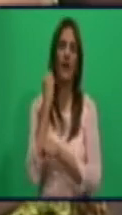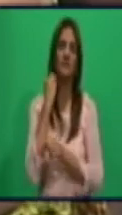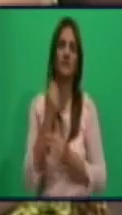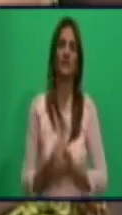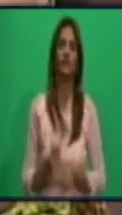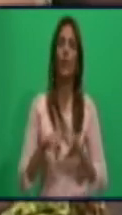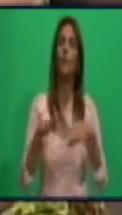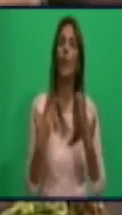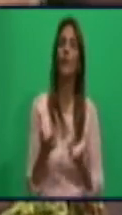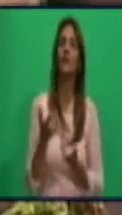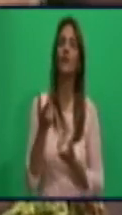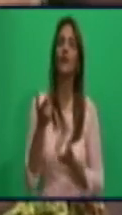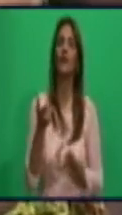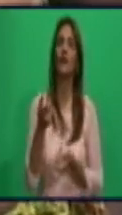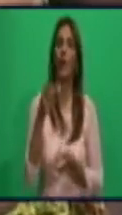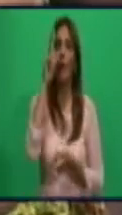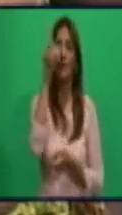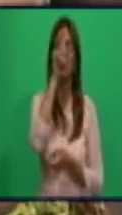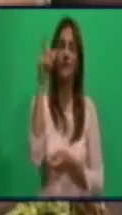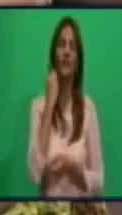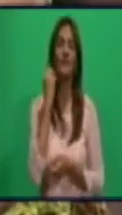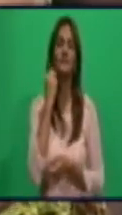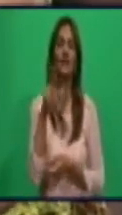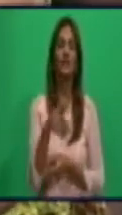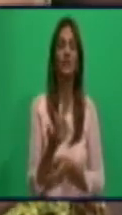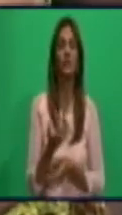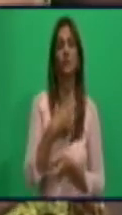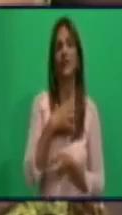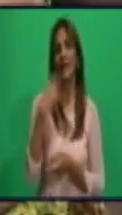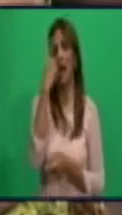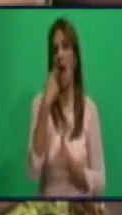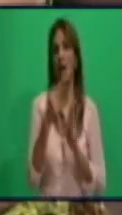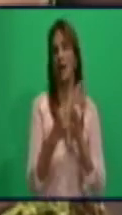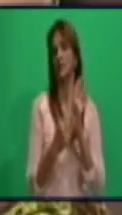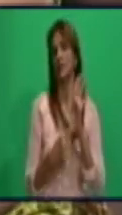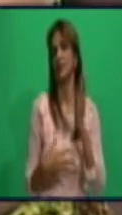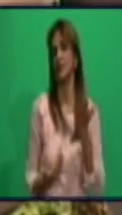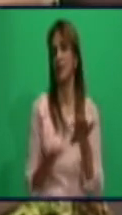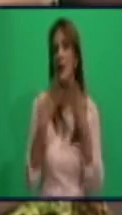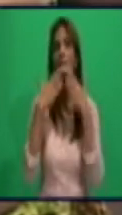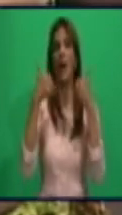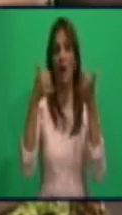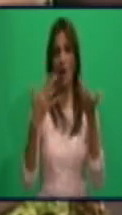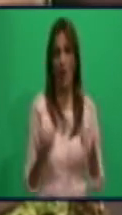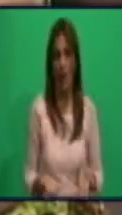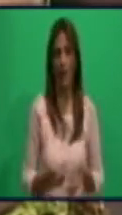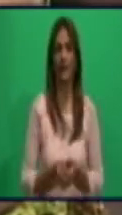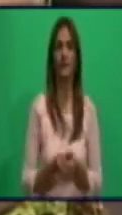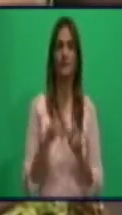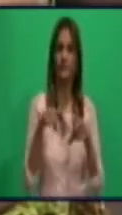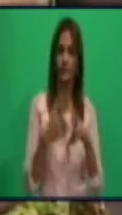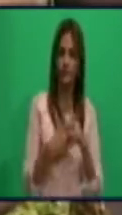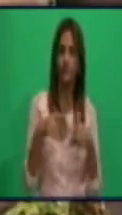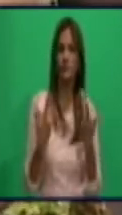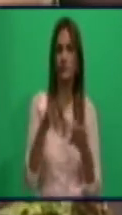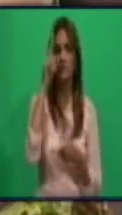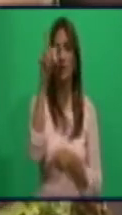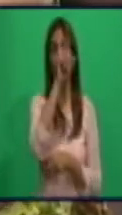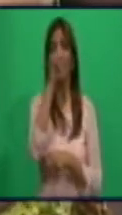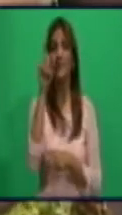porque abarca una mayor capacidad de ingreso de camas es el hospital que se designó por la